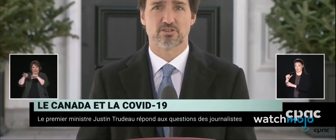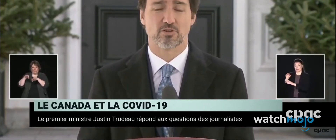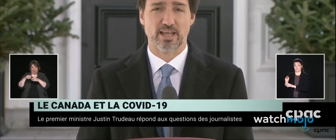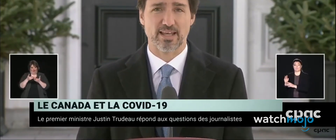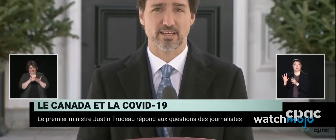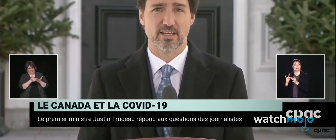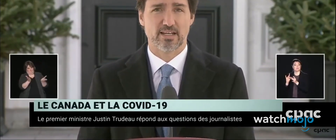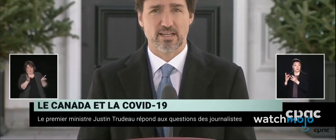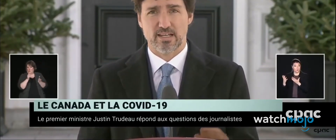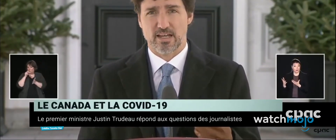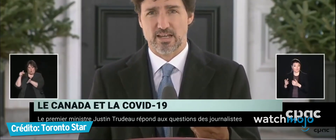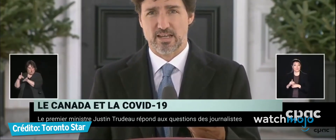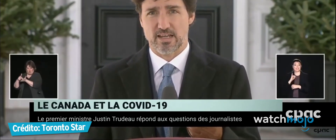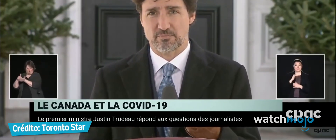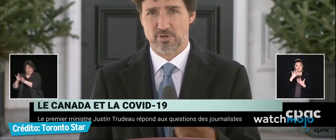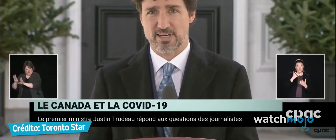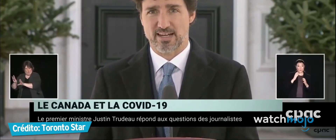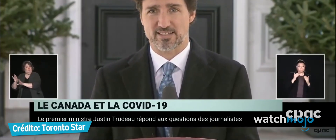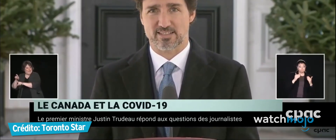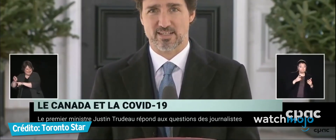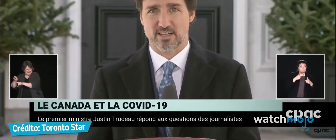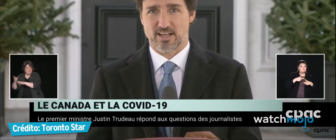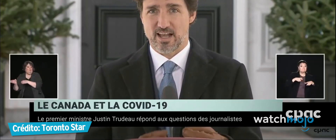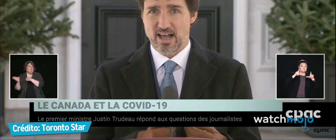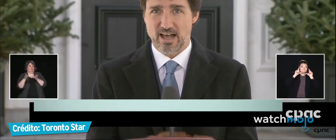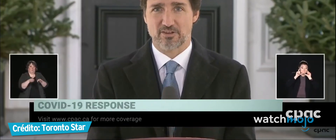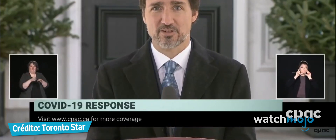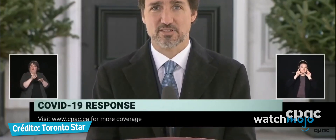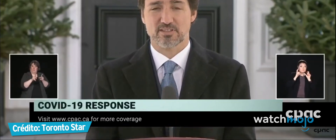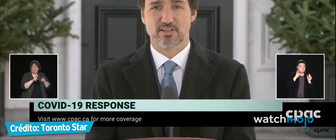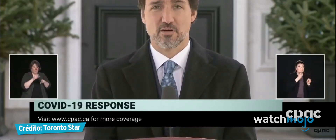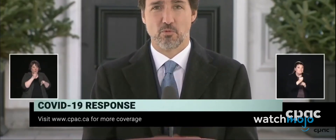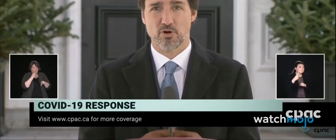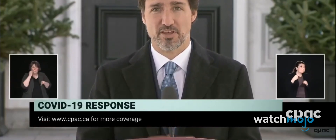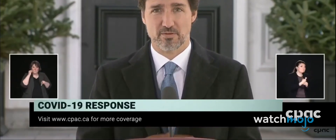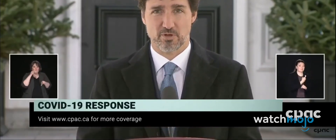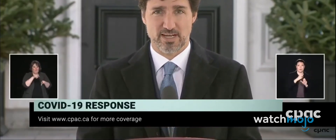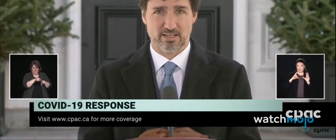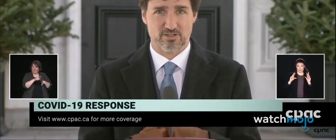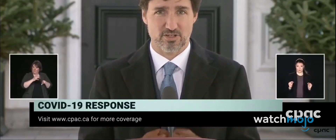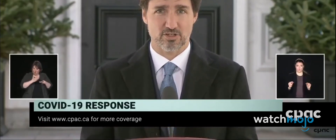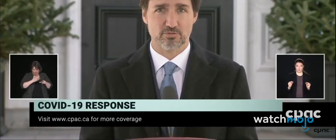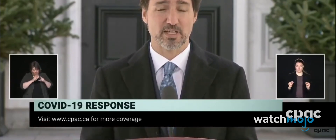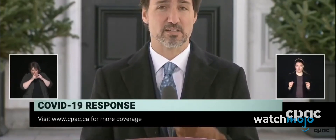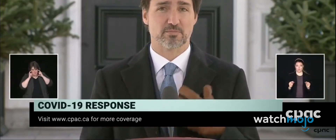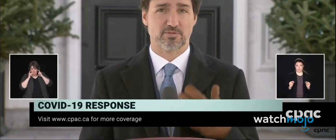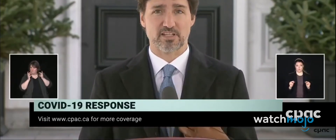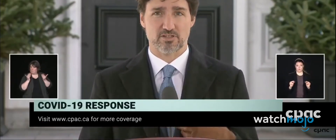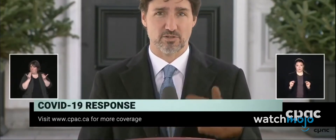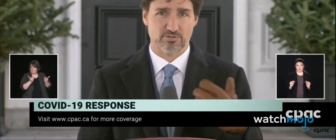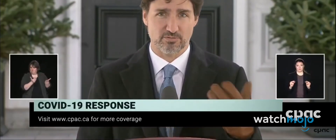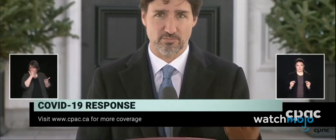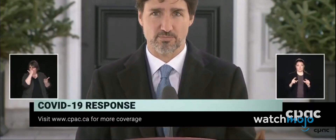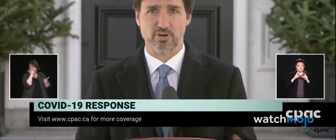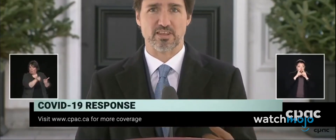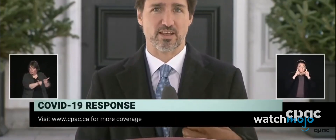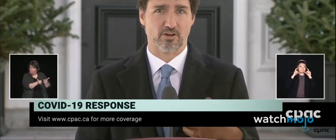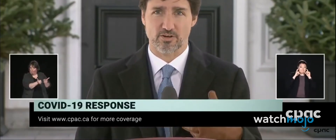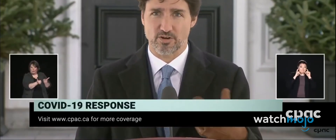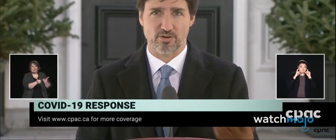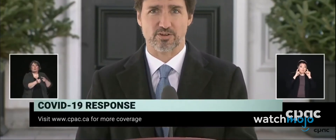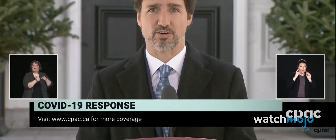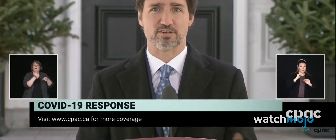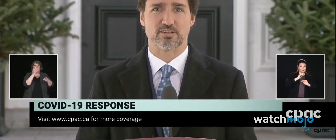seguridad del uso de cubrebocas. It protects others more than it protects you, because it prevents you from